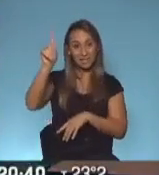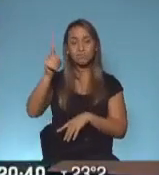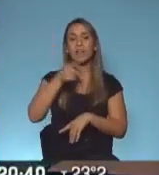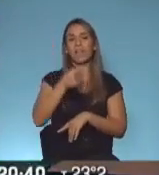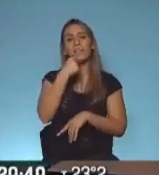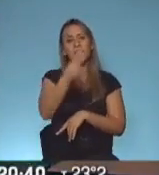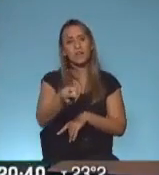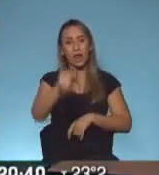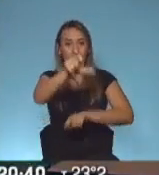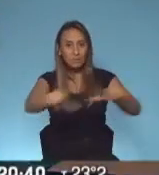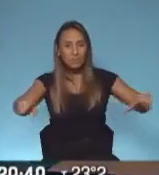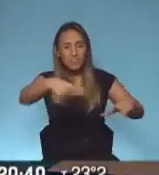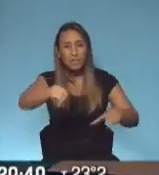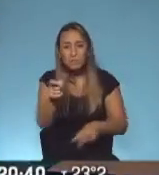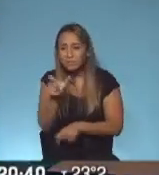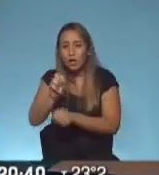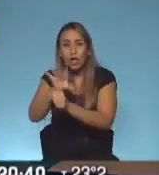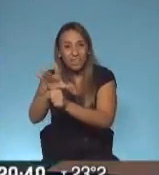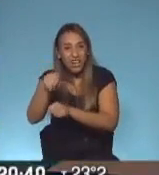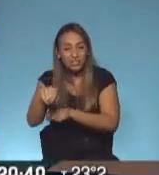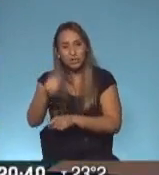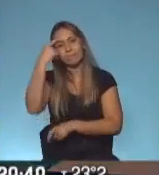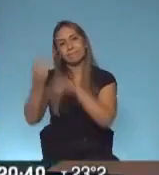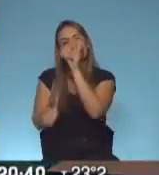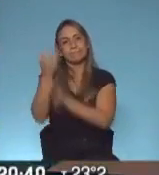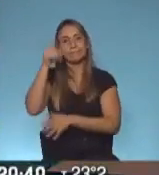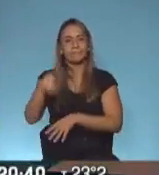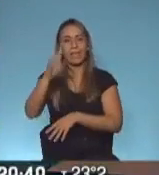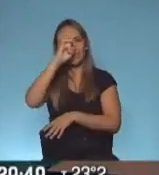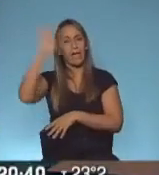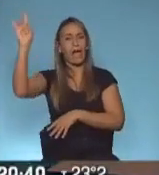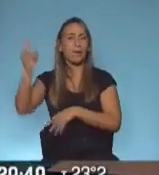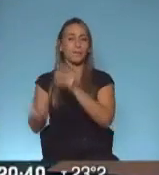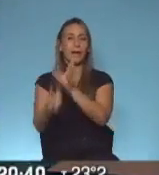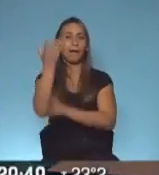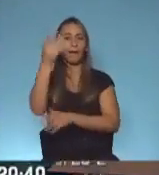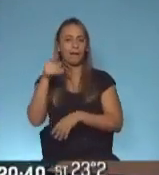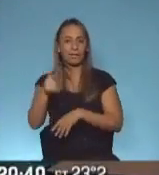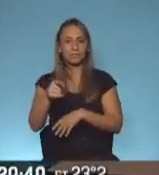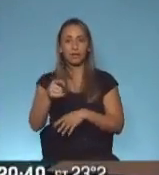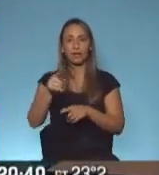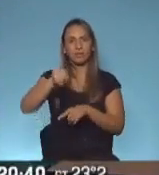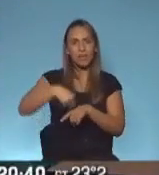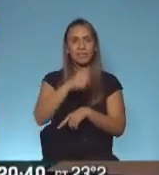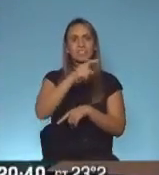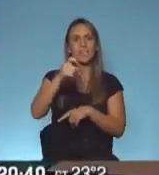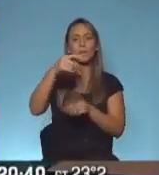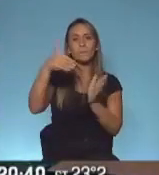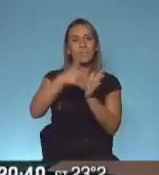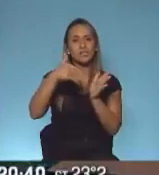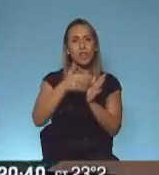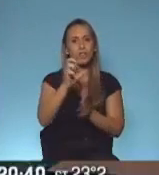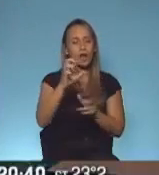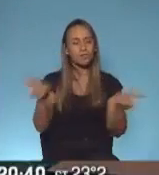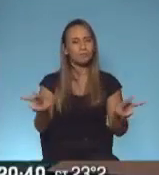el coronavirus era un invento de Satanás, tiene una riqueza de 1.100 millones de dólares, ¿no? Y eso me llevó luego a ver cómo es la